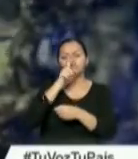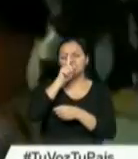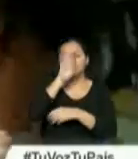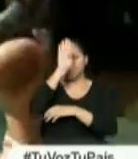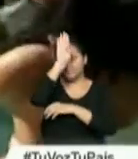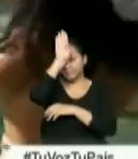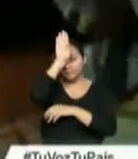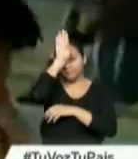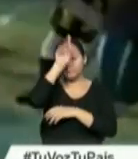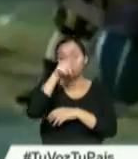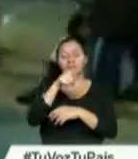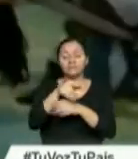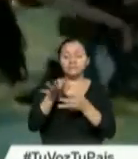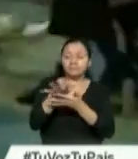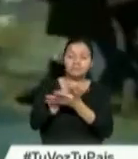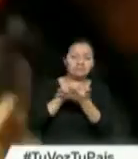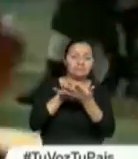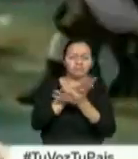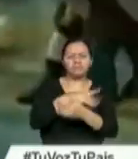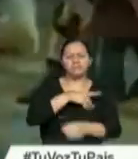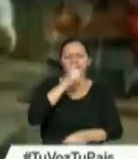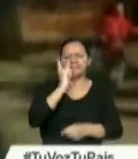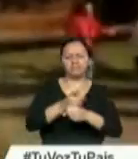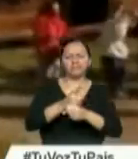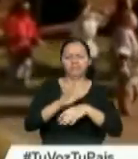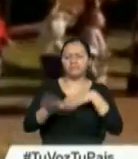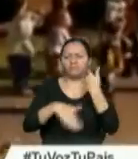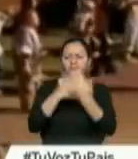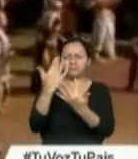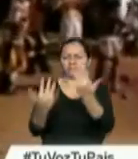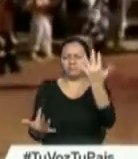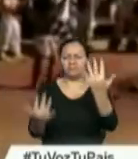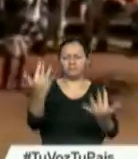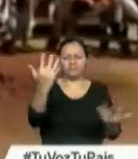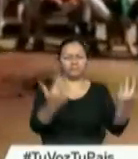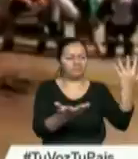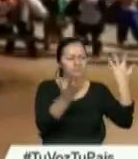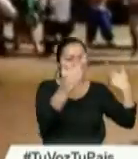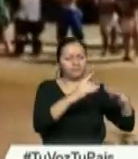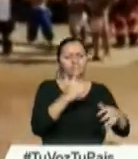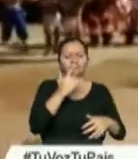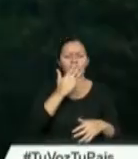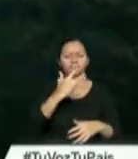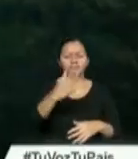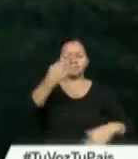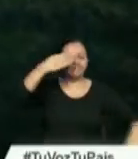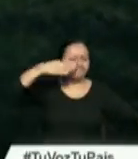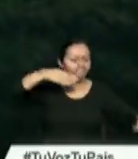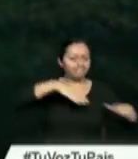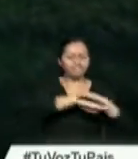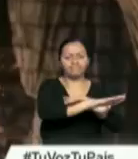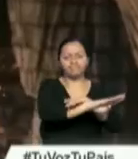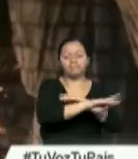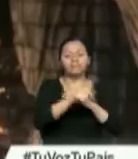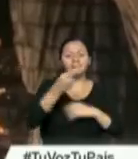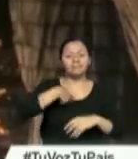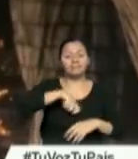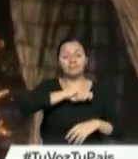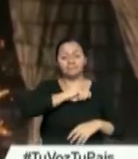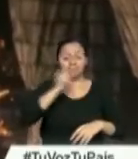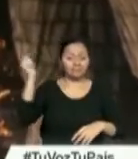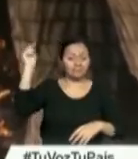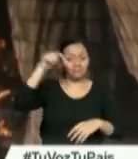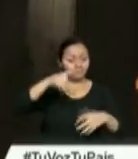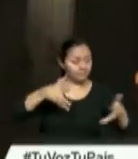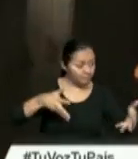quien en medio del desconcierto ordenó arrasar la tierra e incendiar la ciudad y esconder sus tesoros, de tal forma que los conquistadores